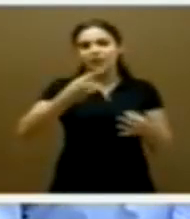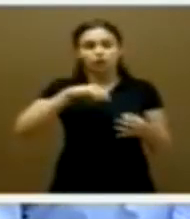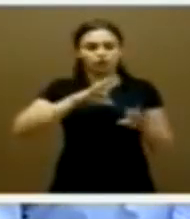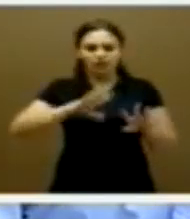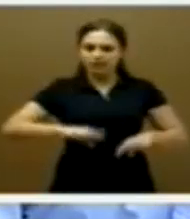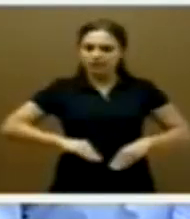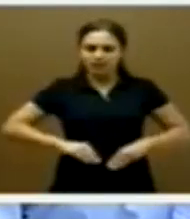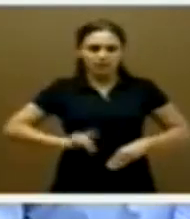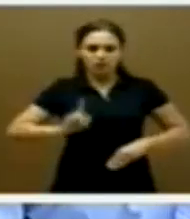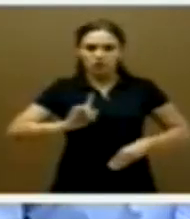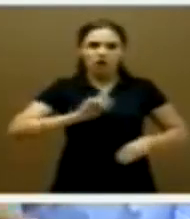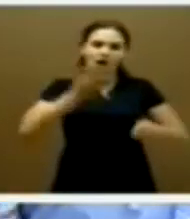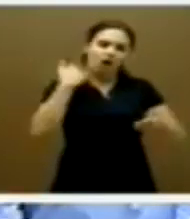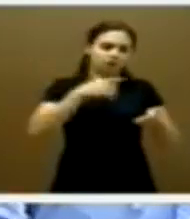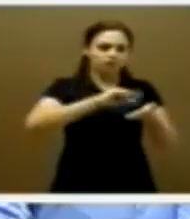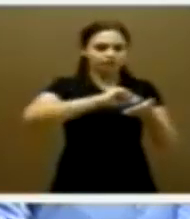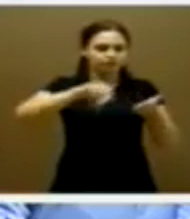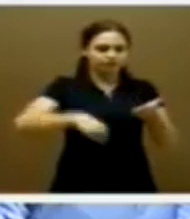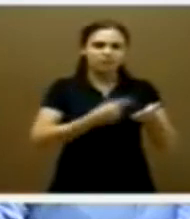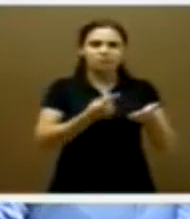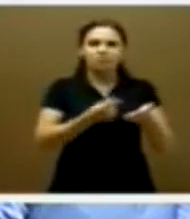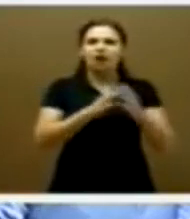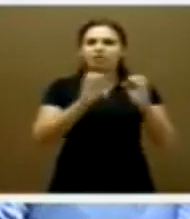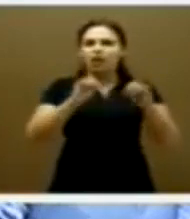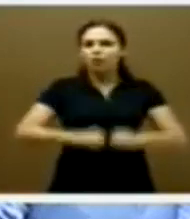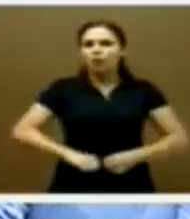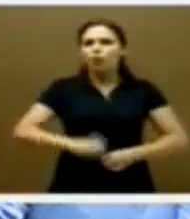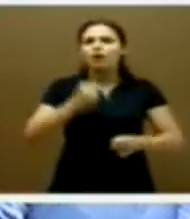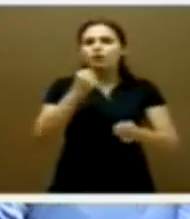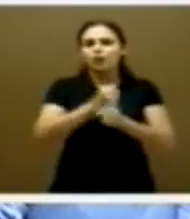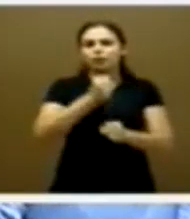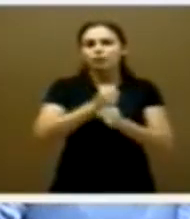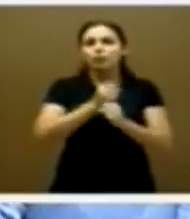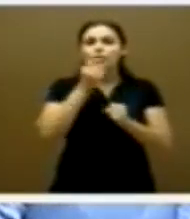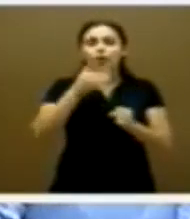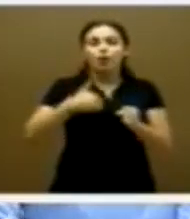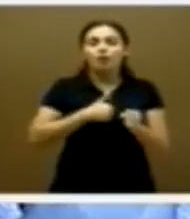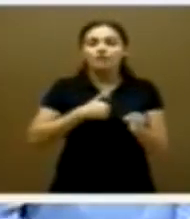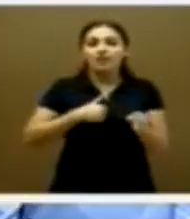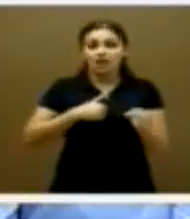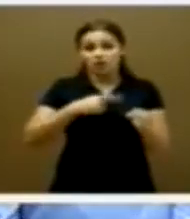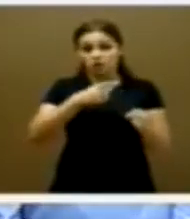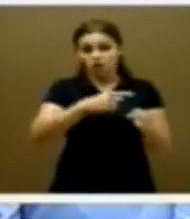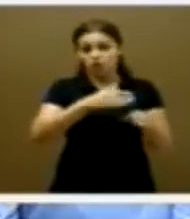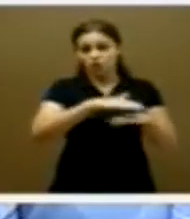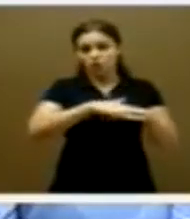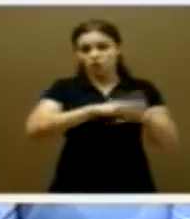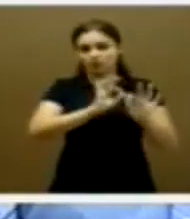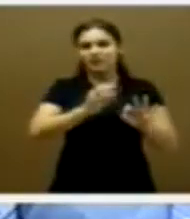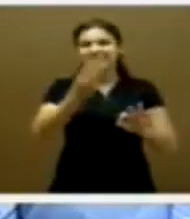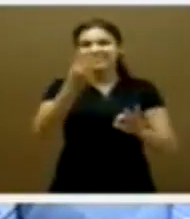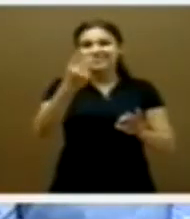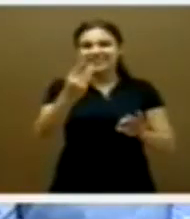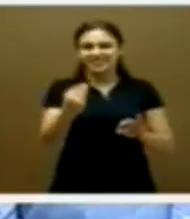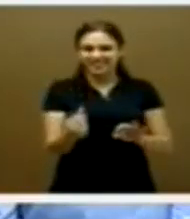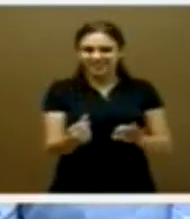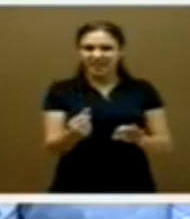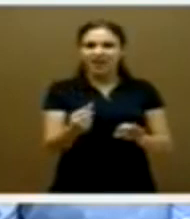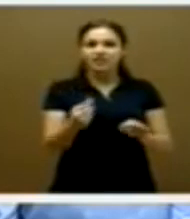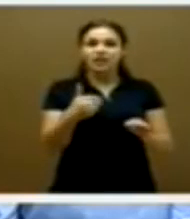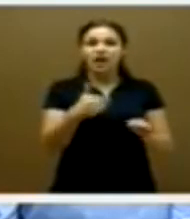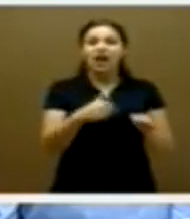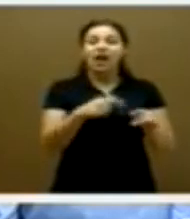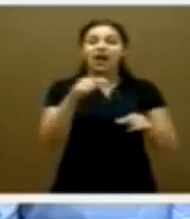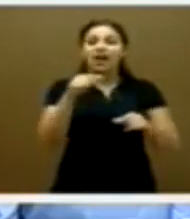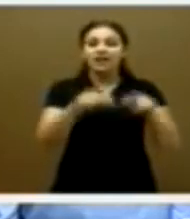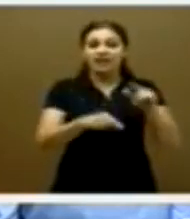firmara un acuerdo laboral por un Gobierno en funciones a tres días vista de unas elecciones. La verdad